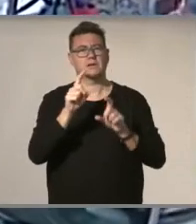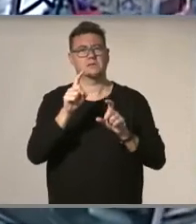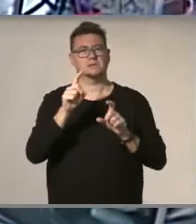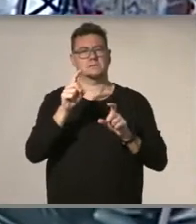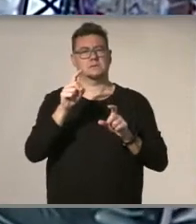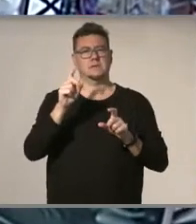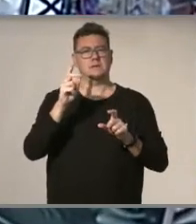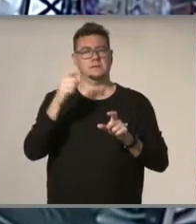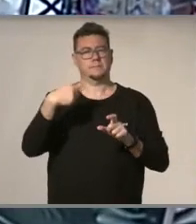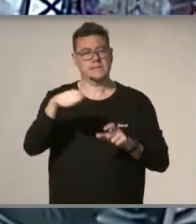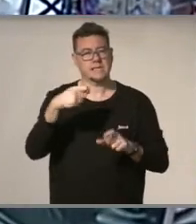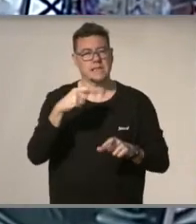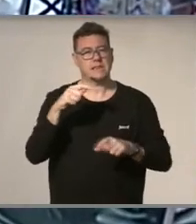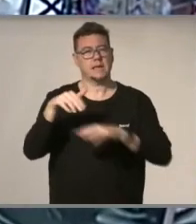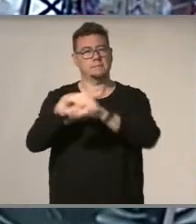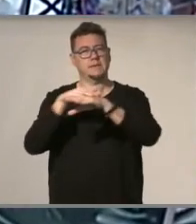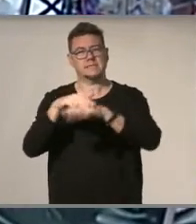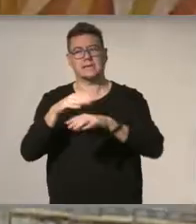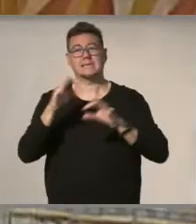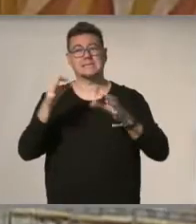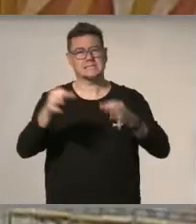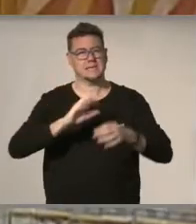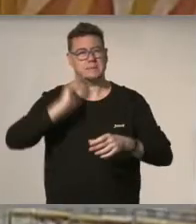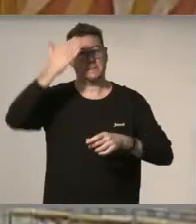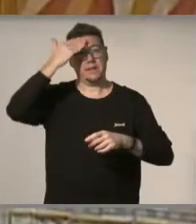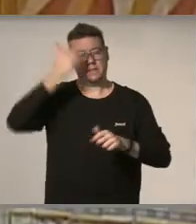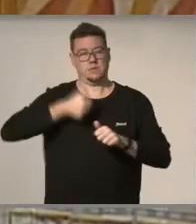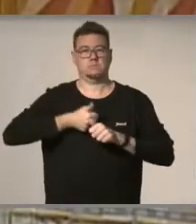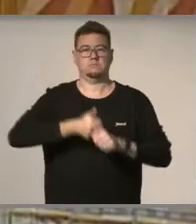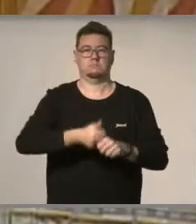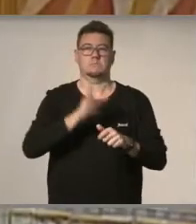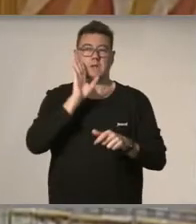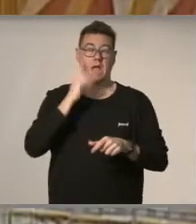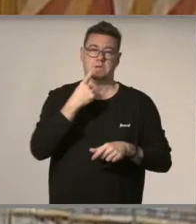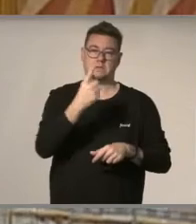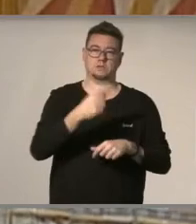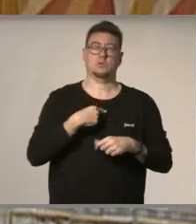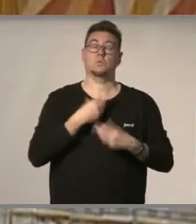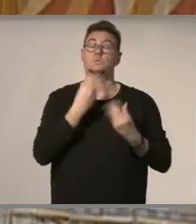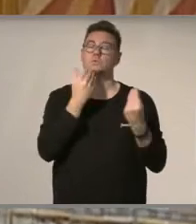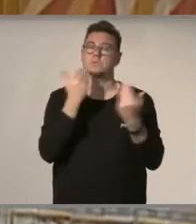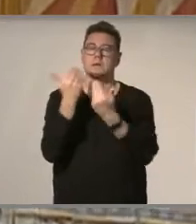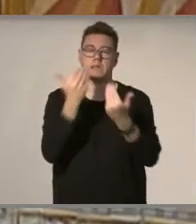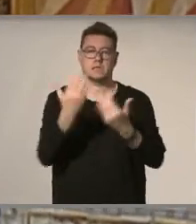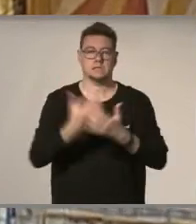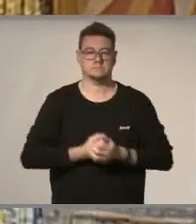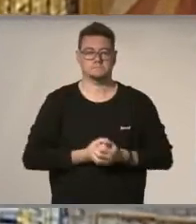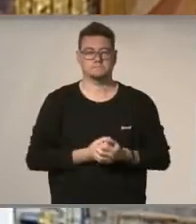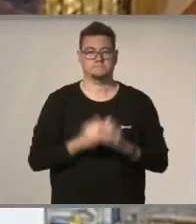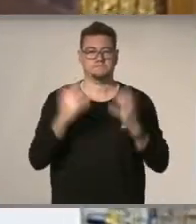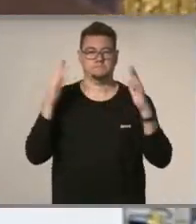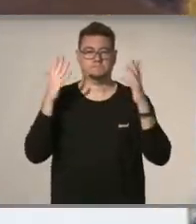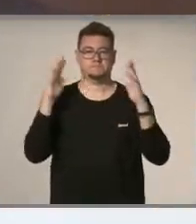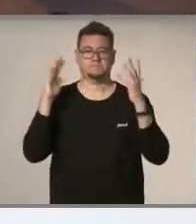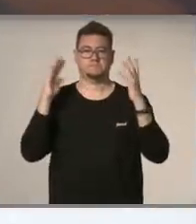siempre estaremos con los principios que acabas de mencionar de la Fundación Manuel Broseta. Muchísimas gracias a todos.